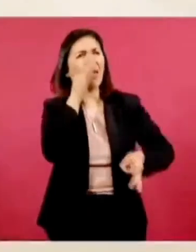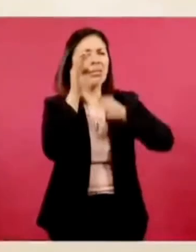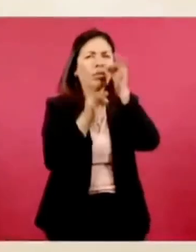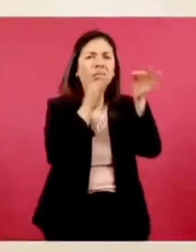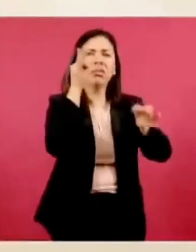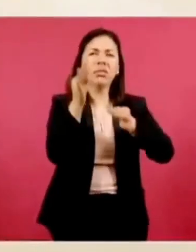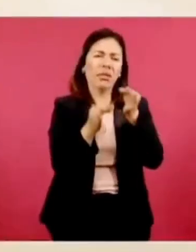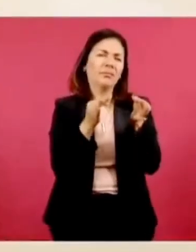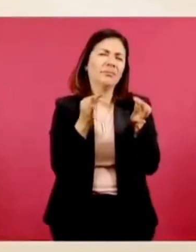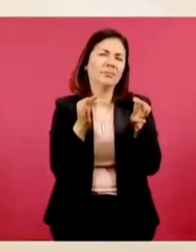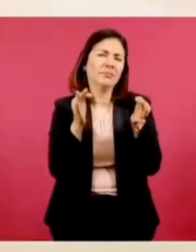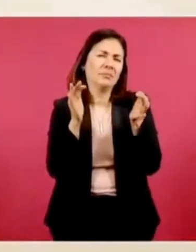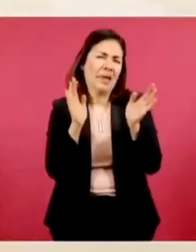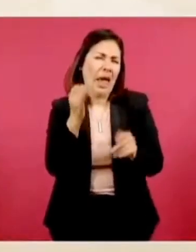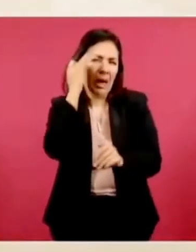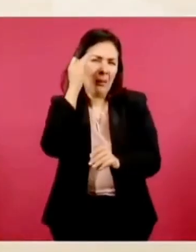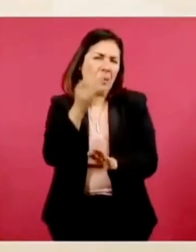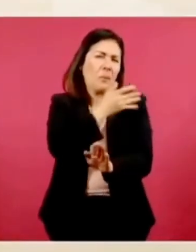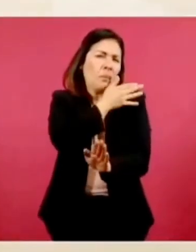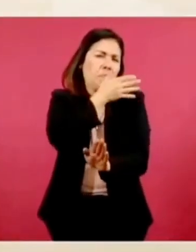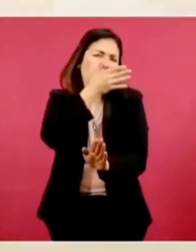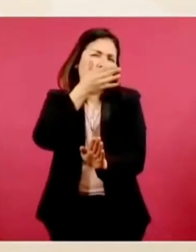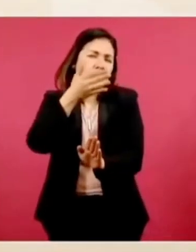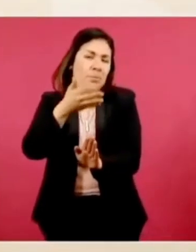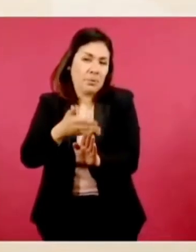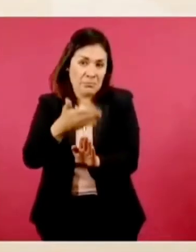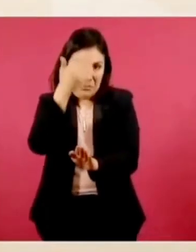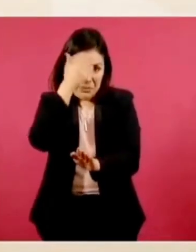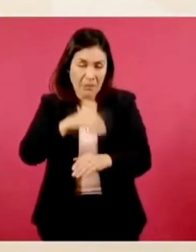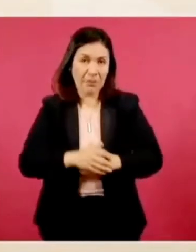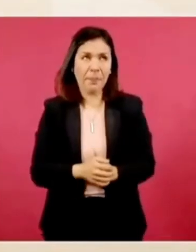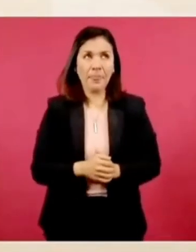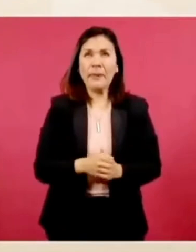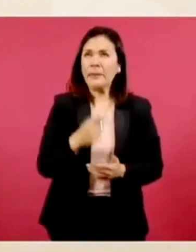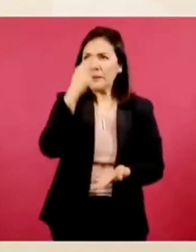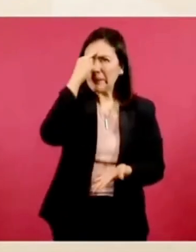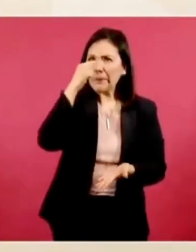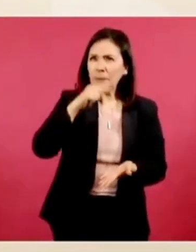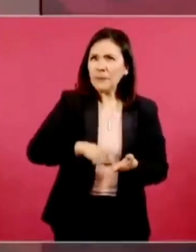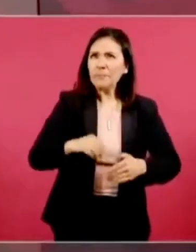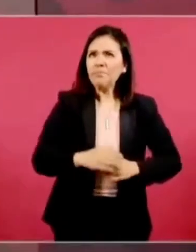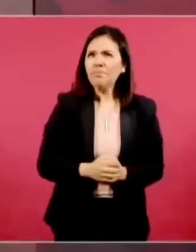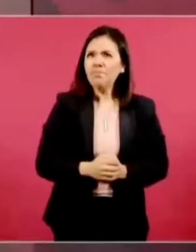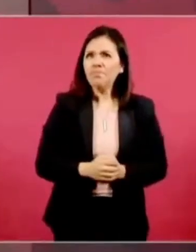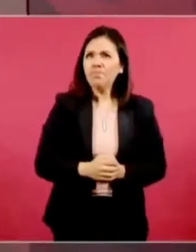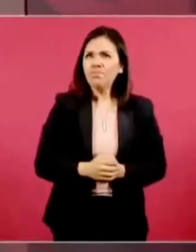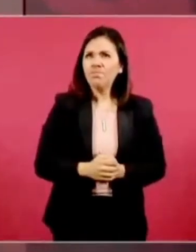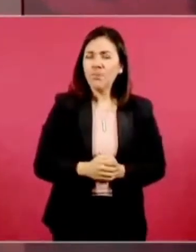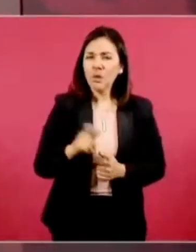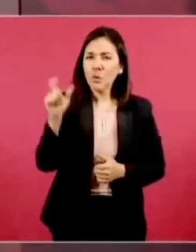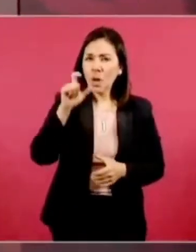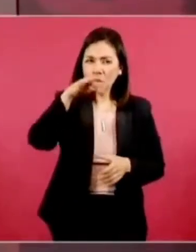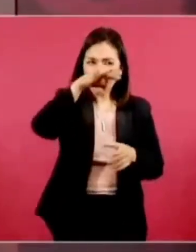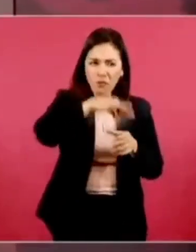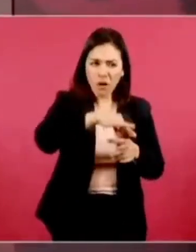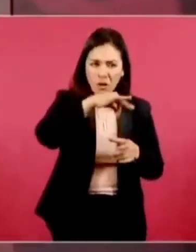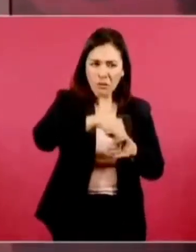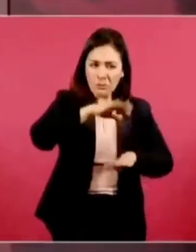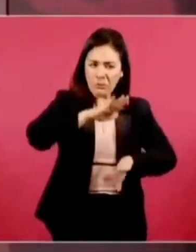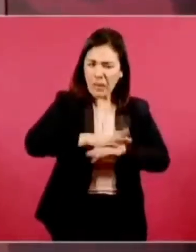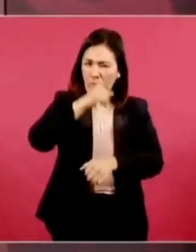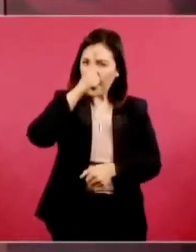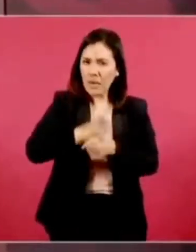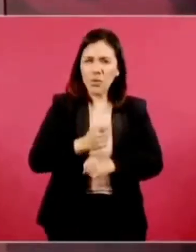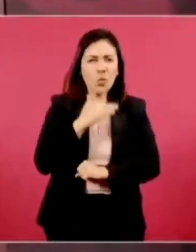Ya llevamos tiempo. Yo creo que la campaña electoral más